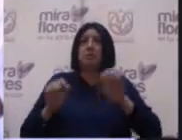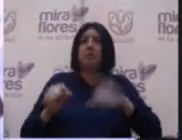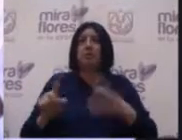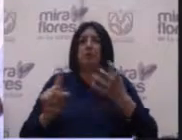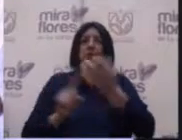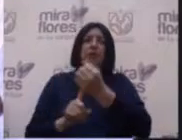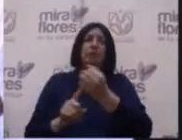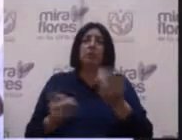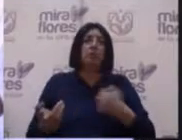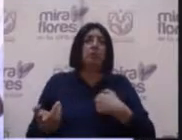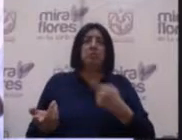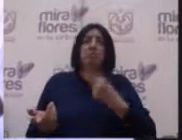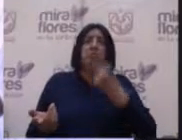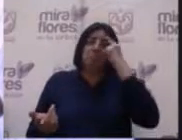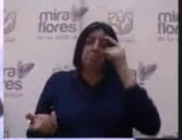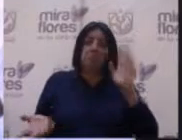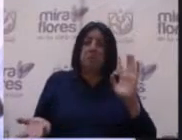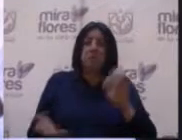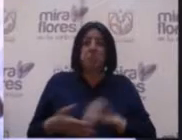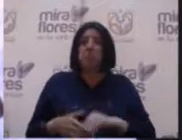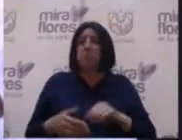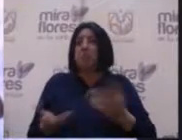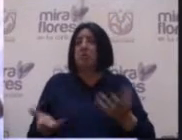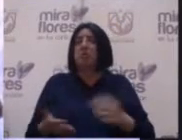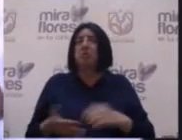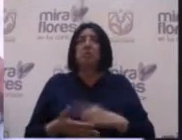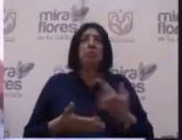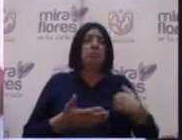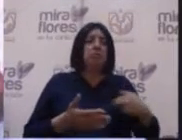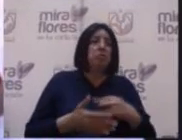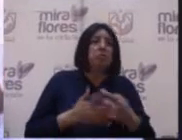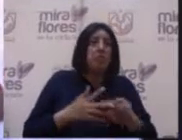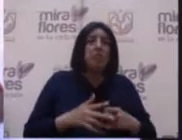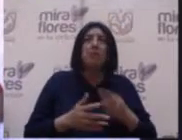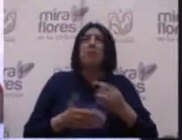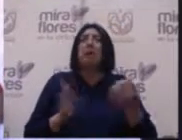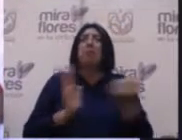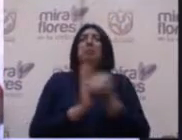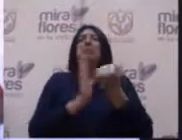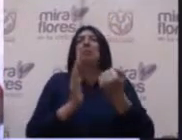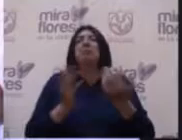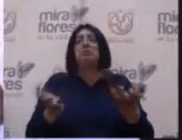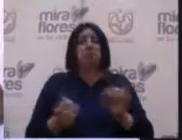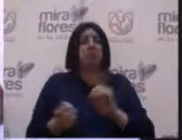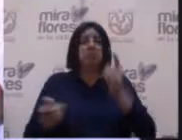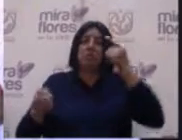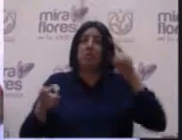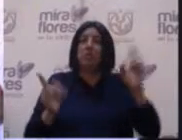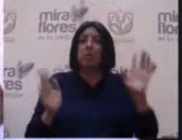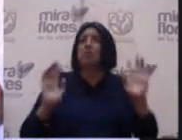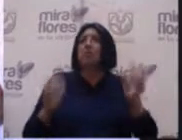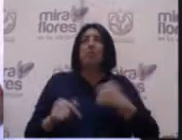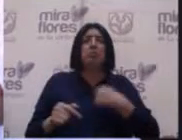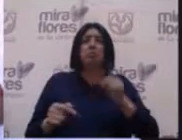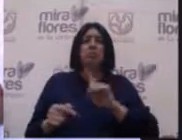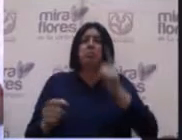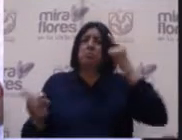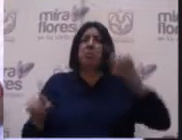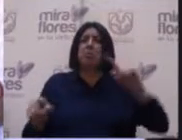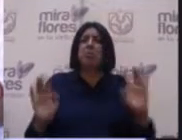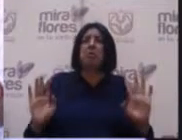algo. Yo no pienso que debemos ser conejillo de indias aprobando algo en la que no estamos de acuerdo. Yo no estoy de acuerdo,